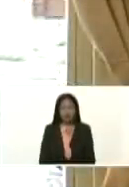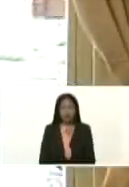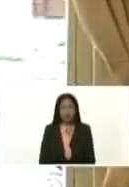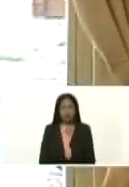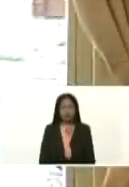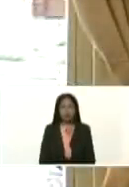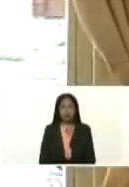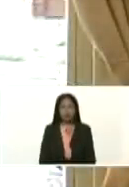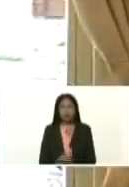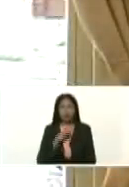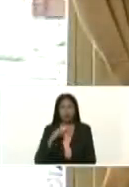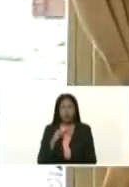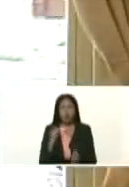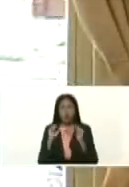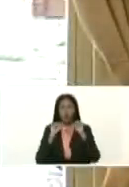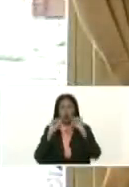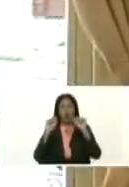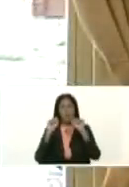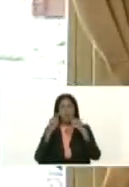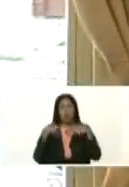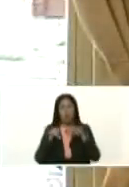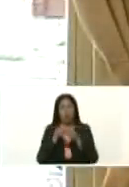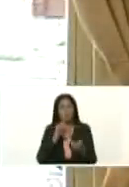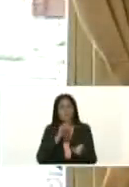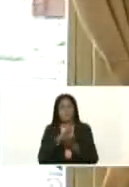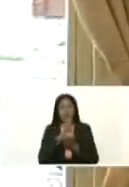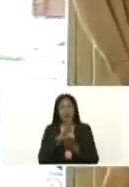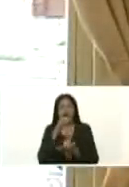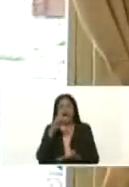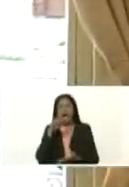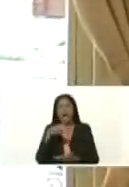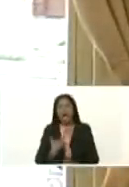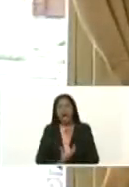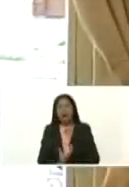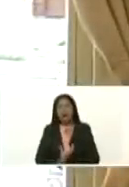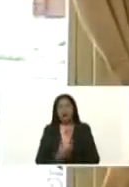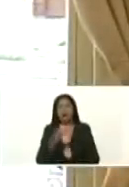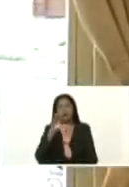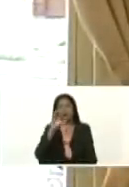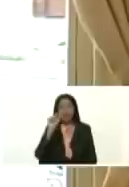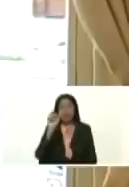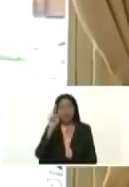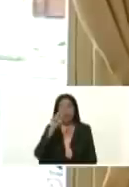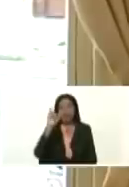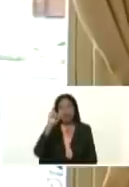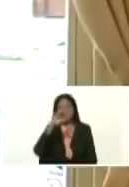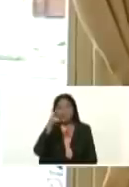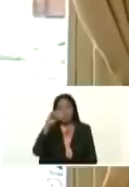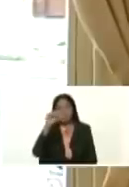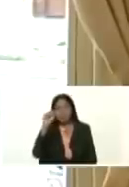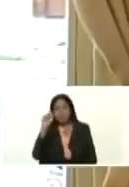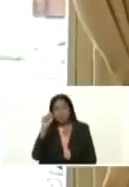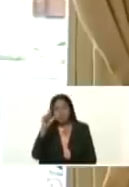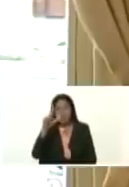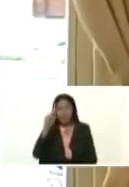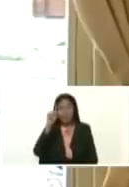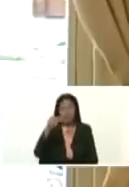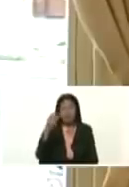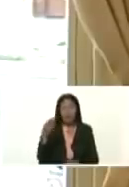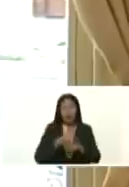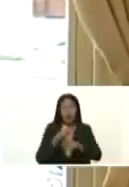y logramos sacar al alcalde de carrizal ganamos dos plazas la gobernación con votos